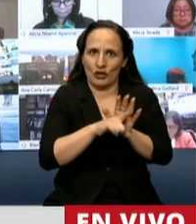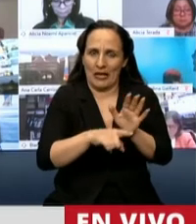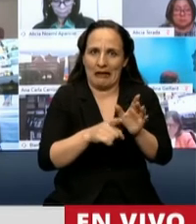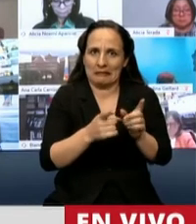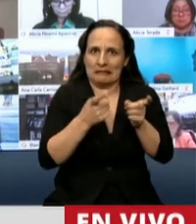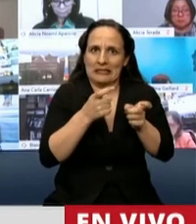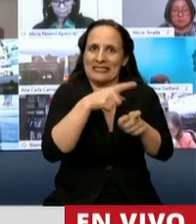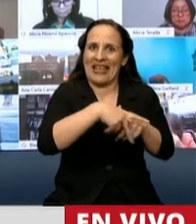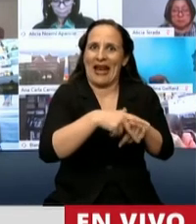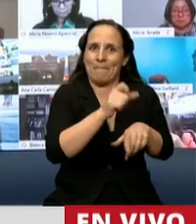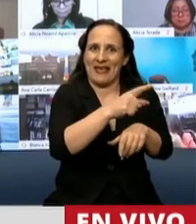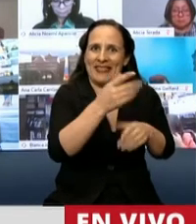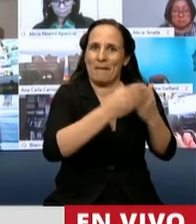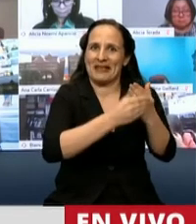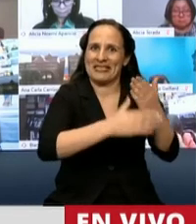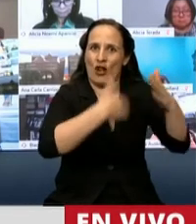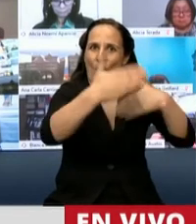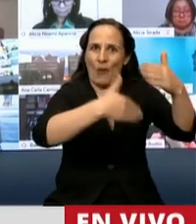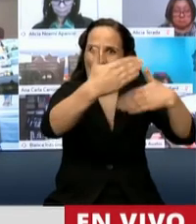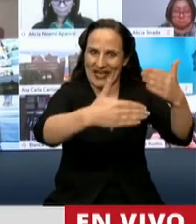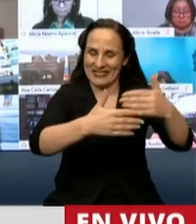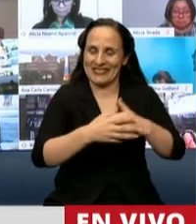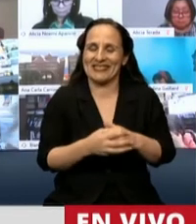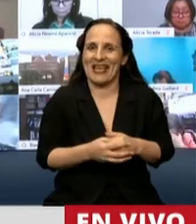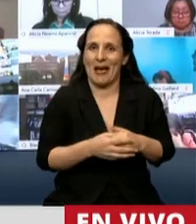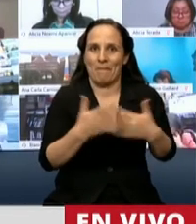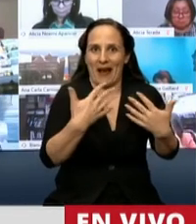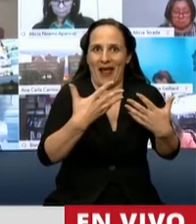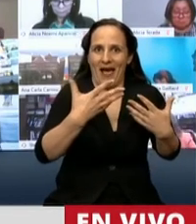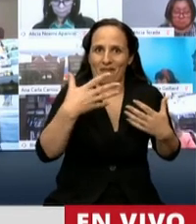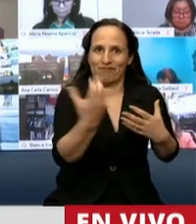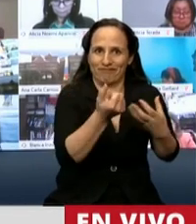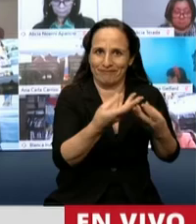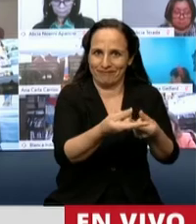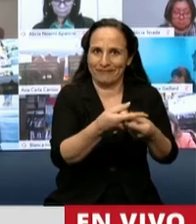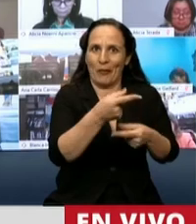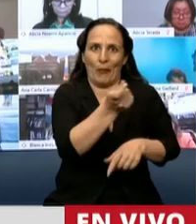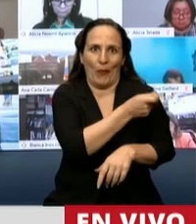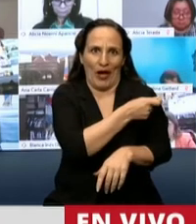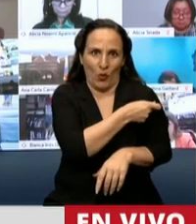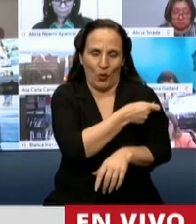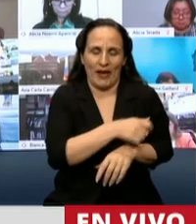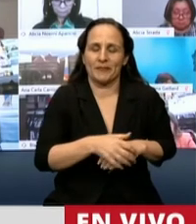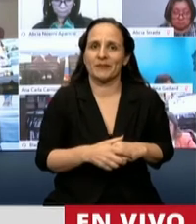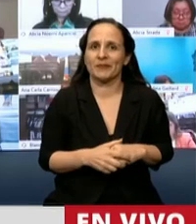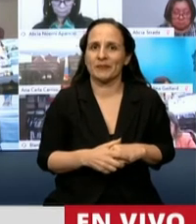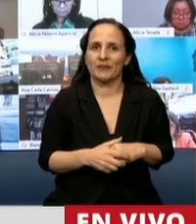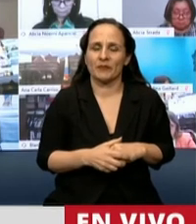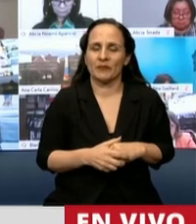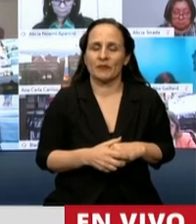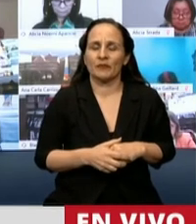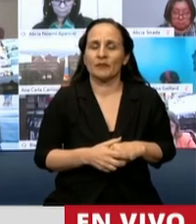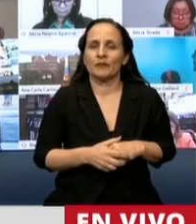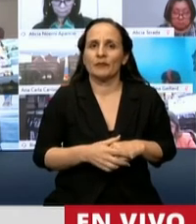necesita el Ministerio para avanzar, reitero, en la adquisición de la vacuna,